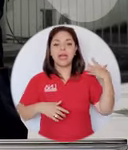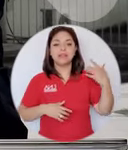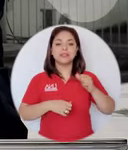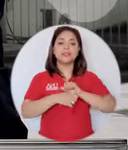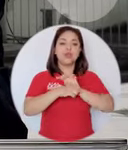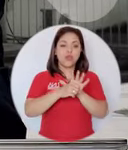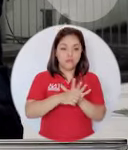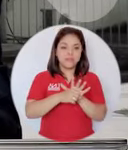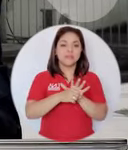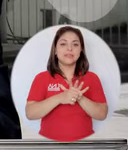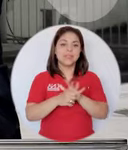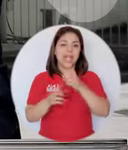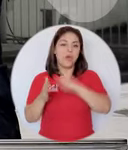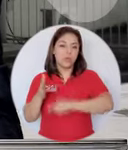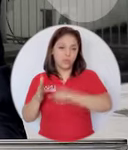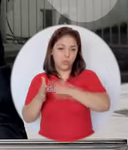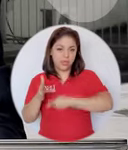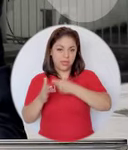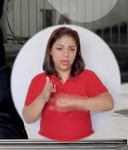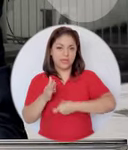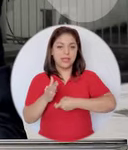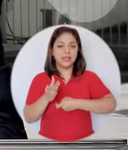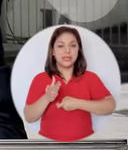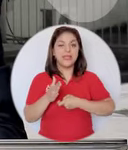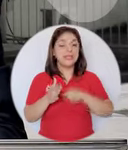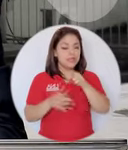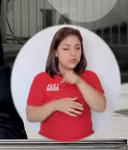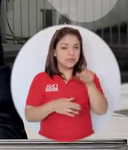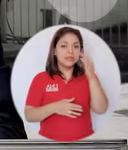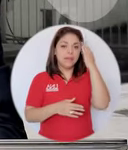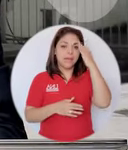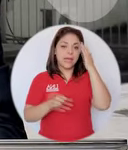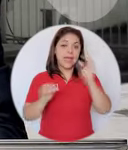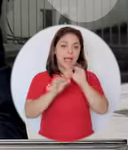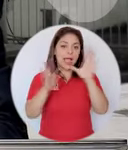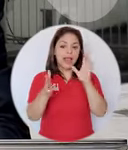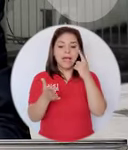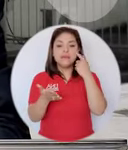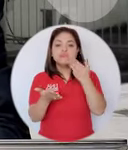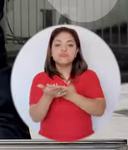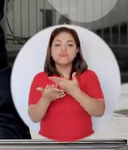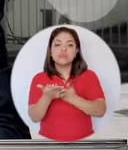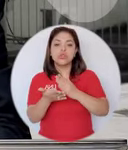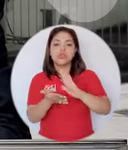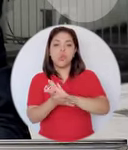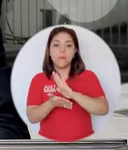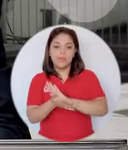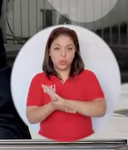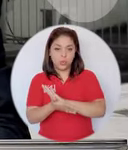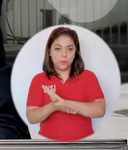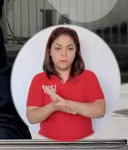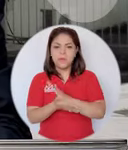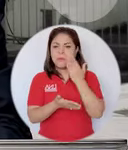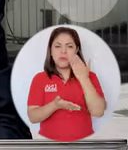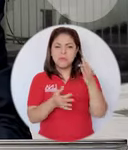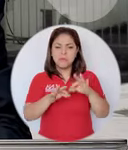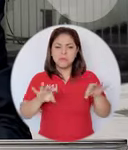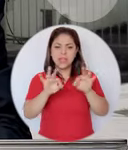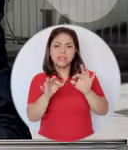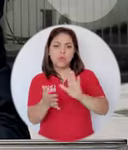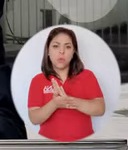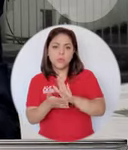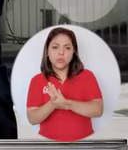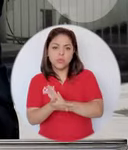una infección aguda y que justamente tengamos esto muy claramente documentado. Ahora bien, ¿y por qué es importante